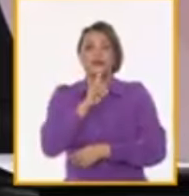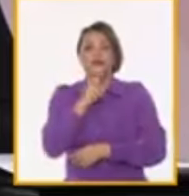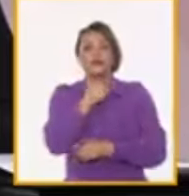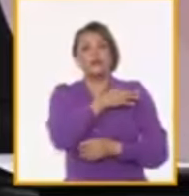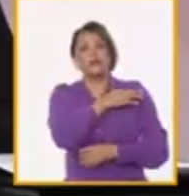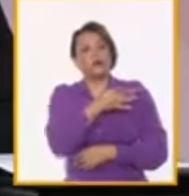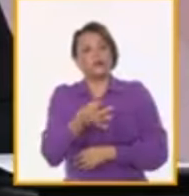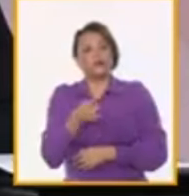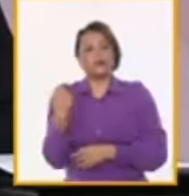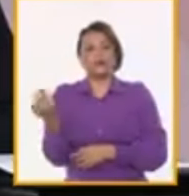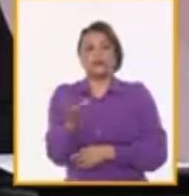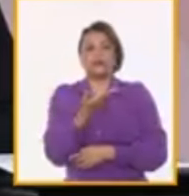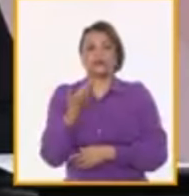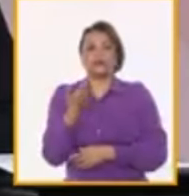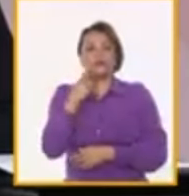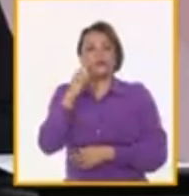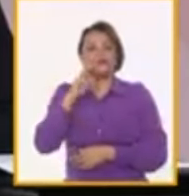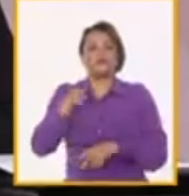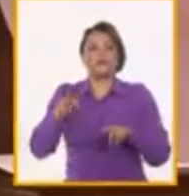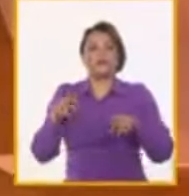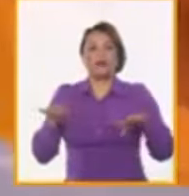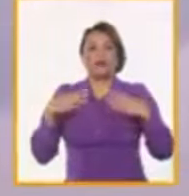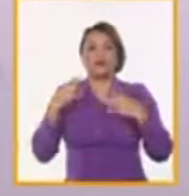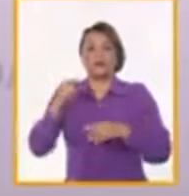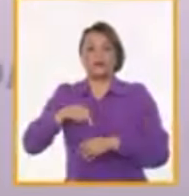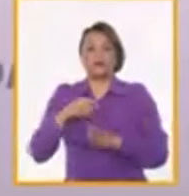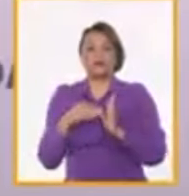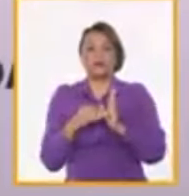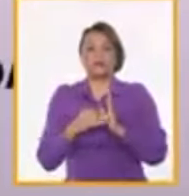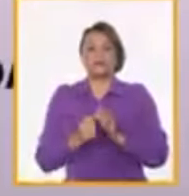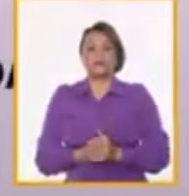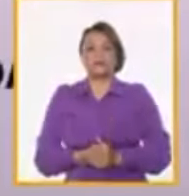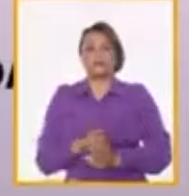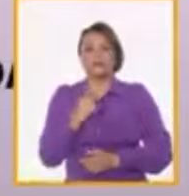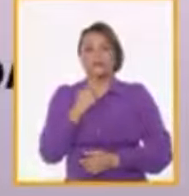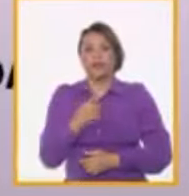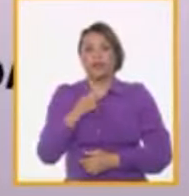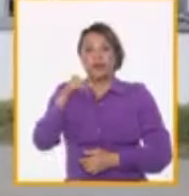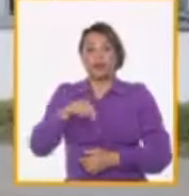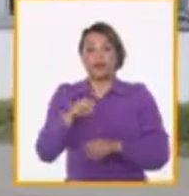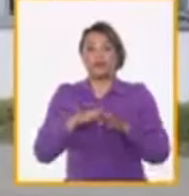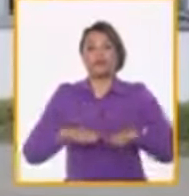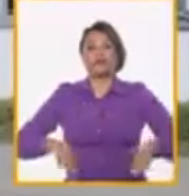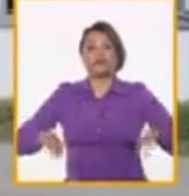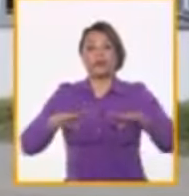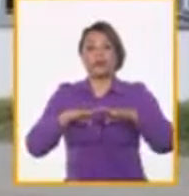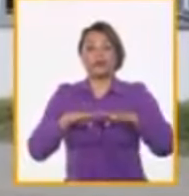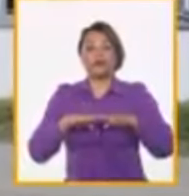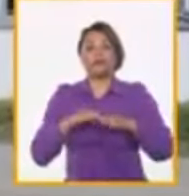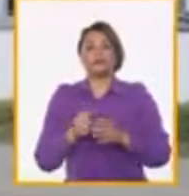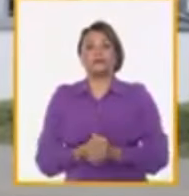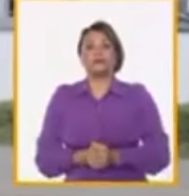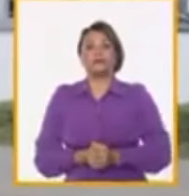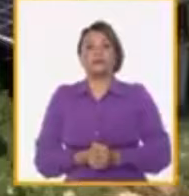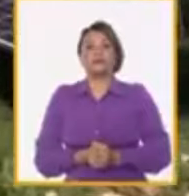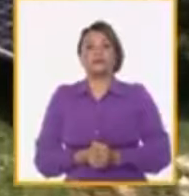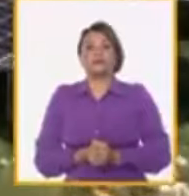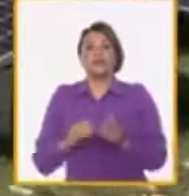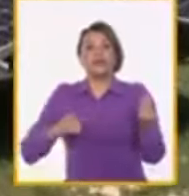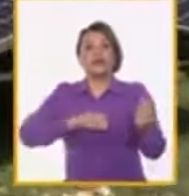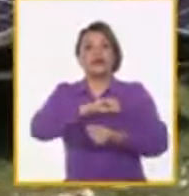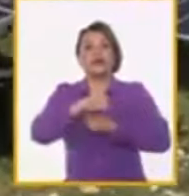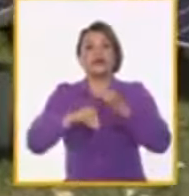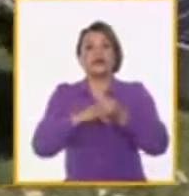acompañen entonces en nuestra emisión de esta tarde. Hoy en la mesa redonda, el cambio de matriz energética